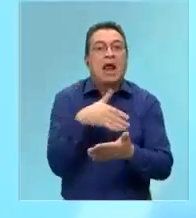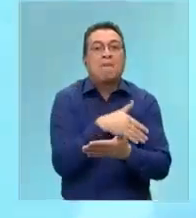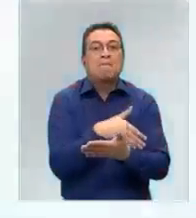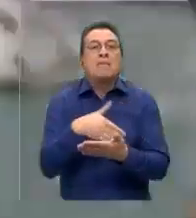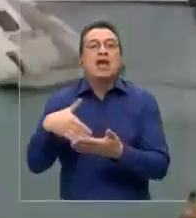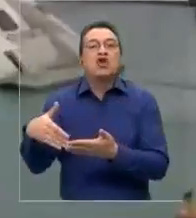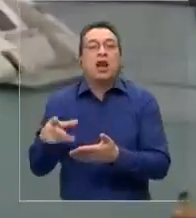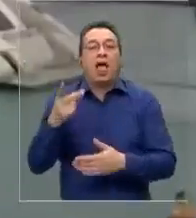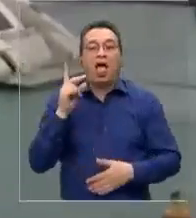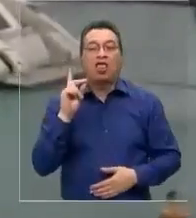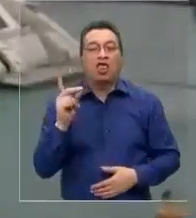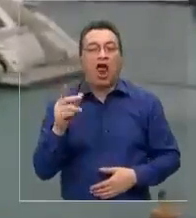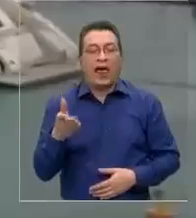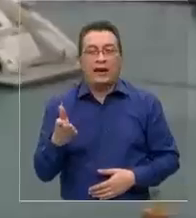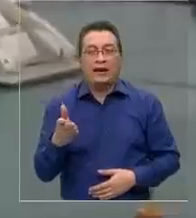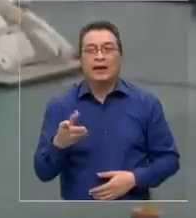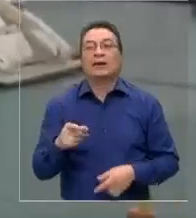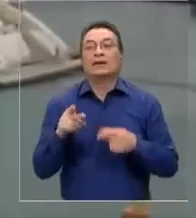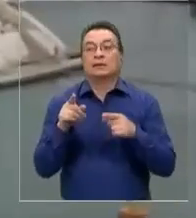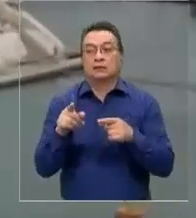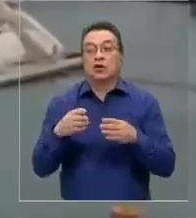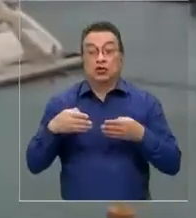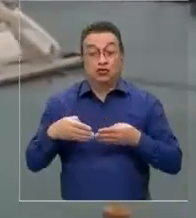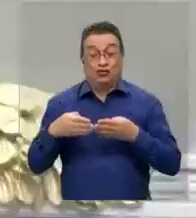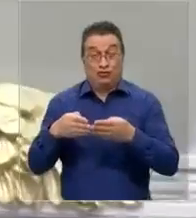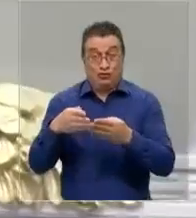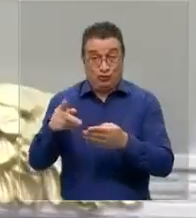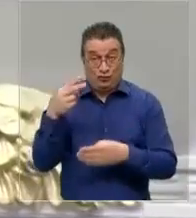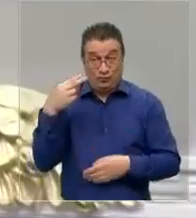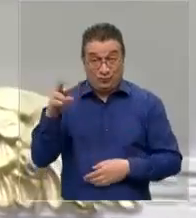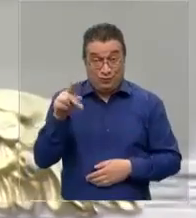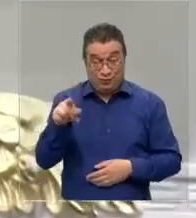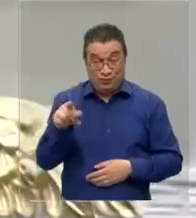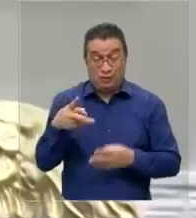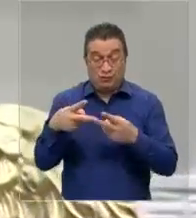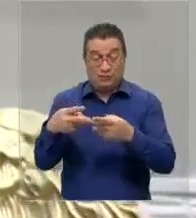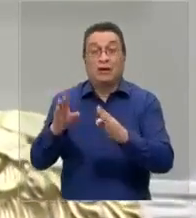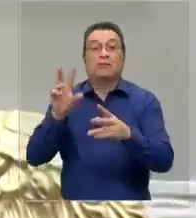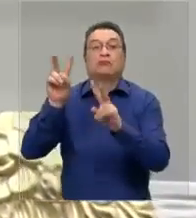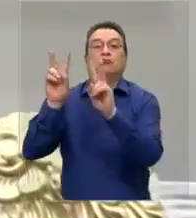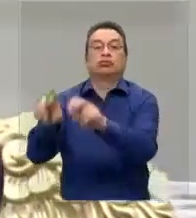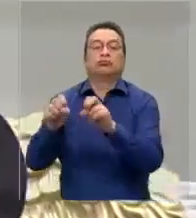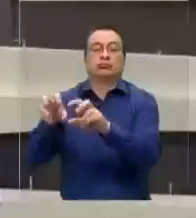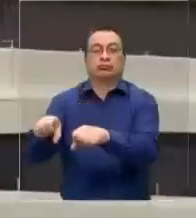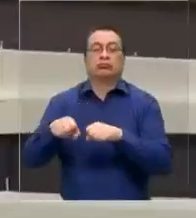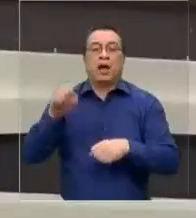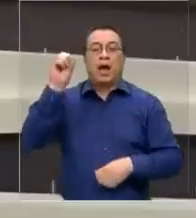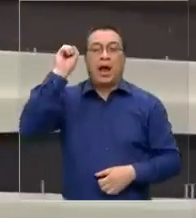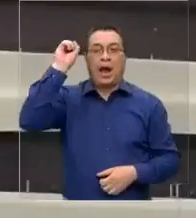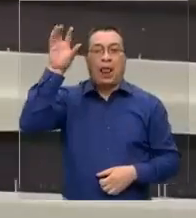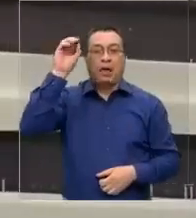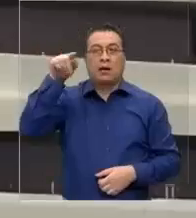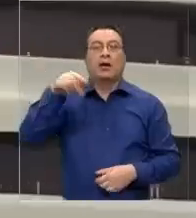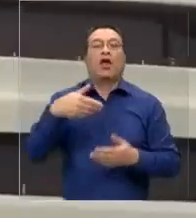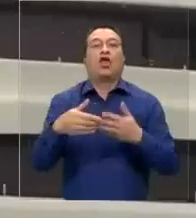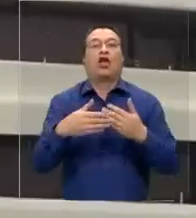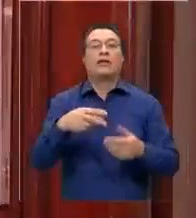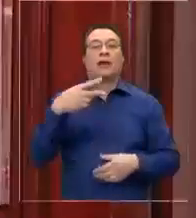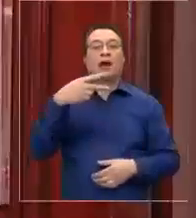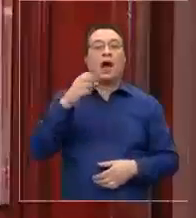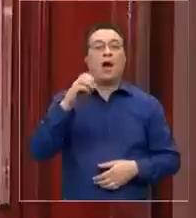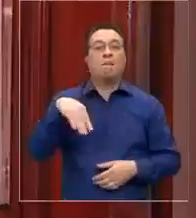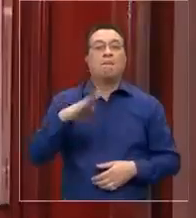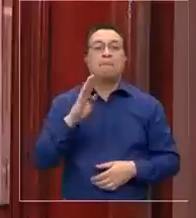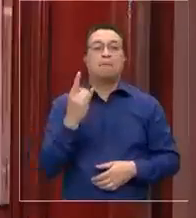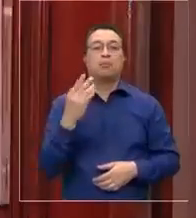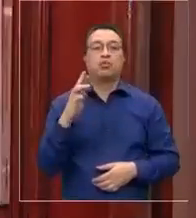$23,000 millones. Este miércoles se dio a conocer que el yate del oligarca Usmanov fue incautado por las autoridades alemanas en Hamburgo.